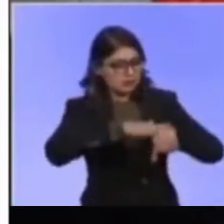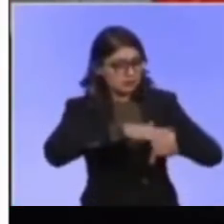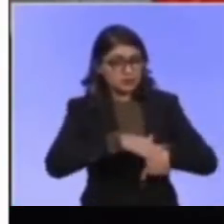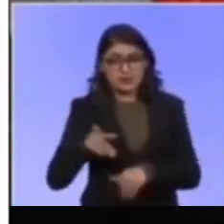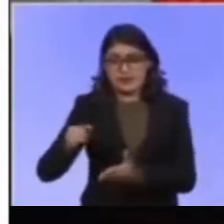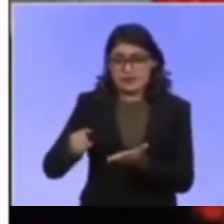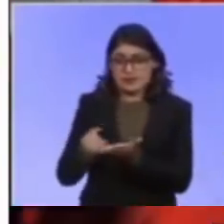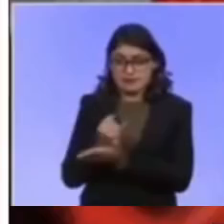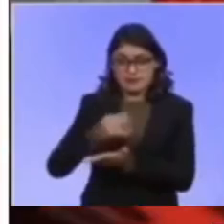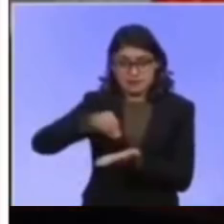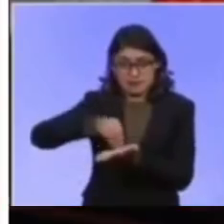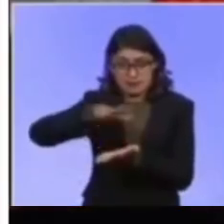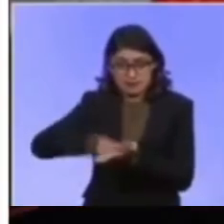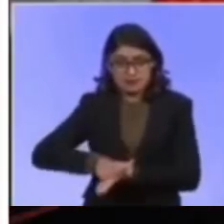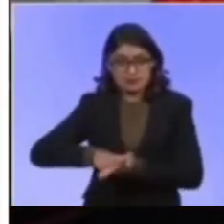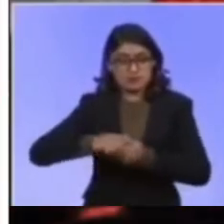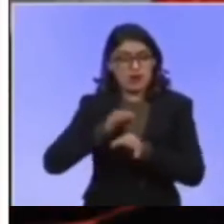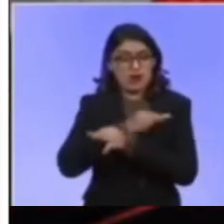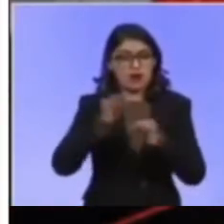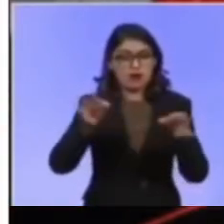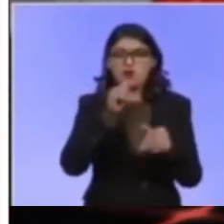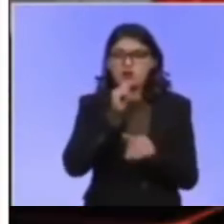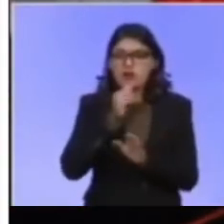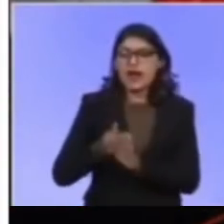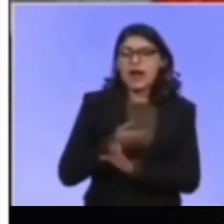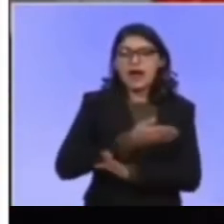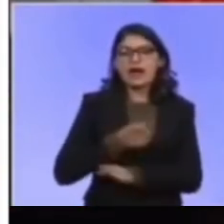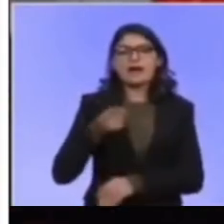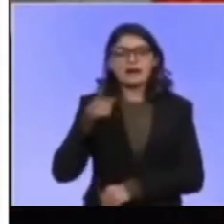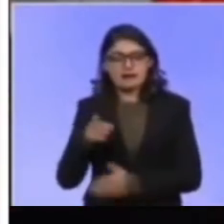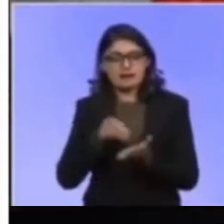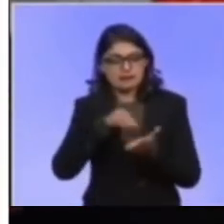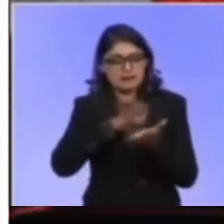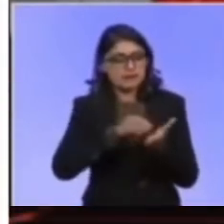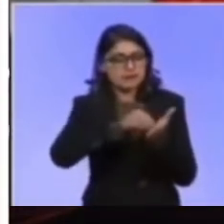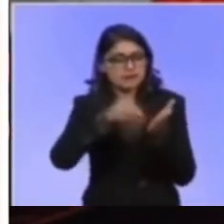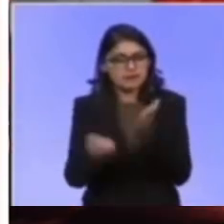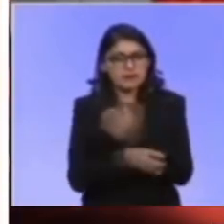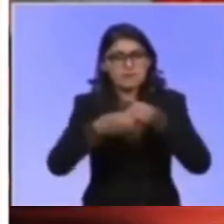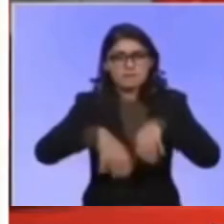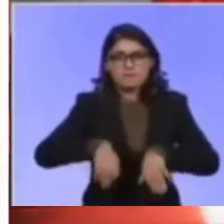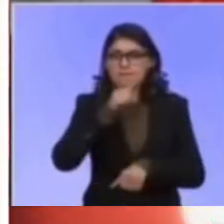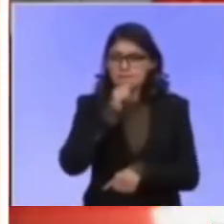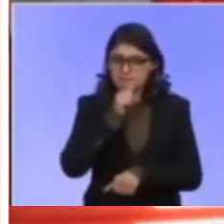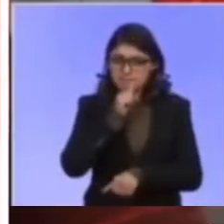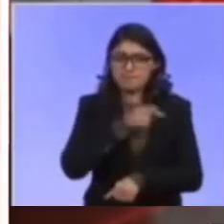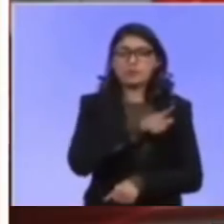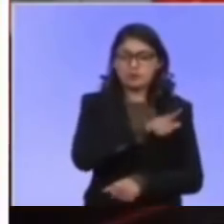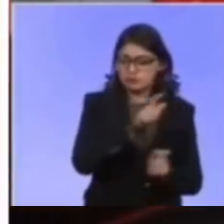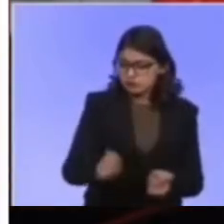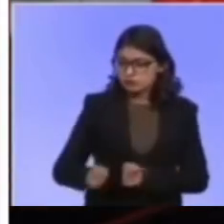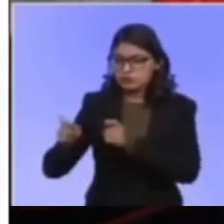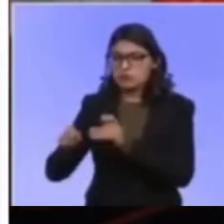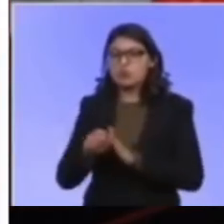emitiera la resolución por la que negoció derecho a ser registrado es decir durante en el caso michoacán